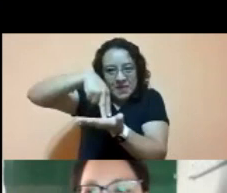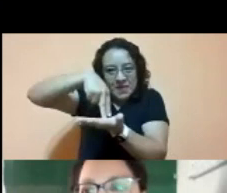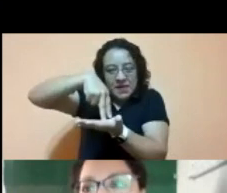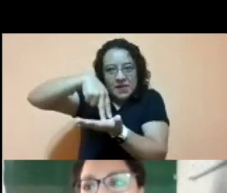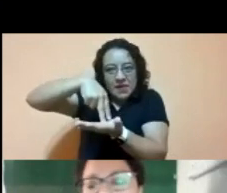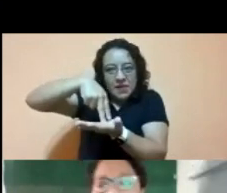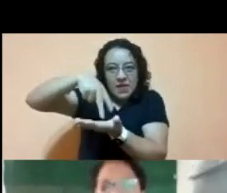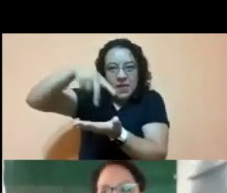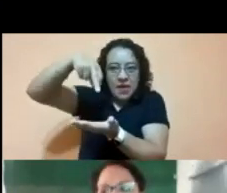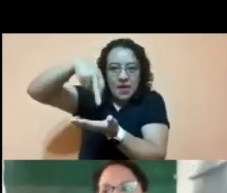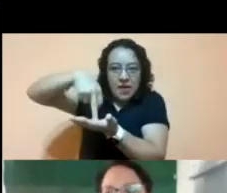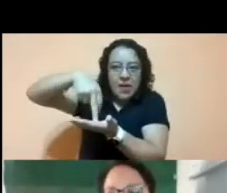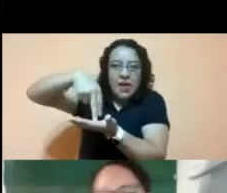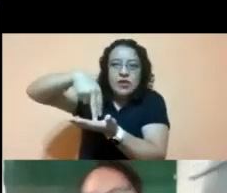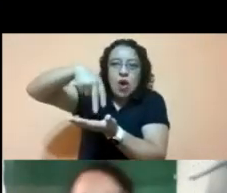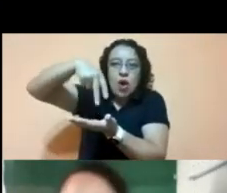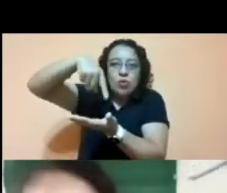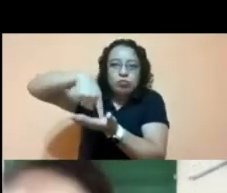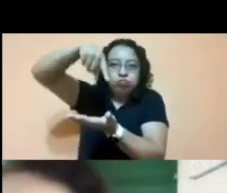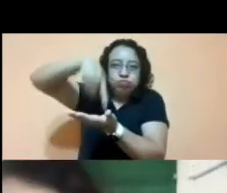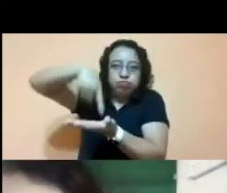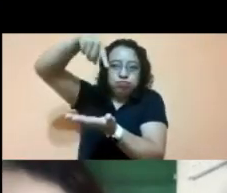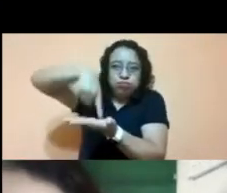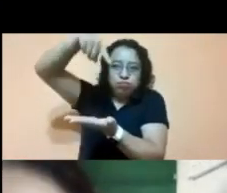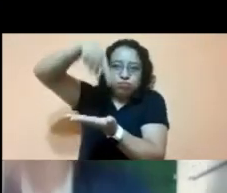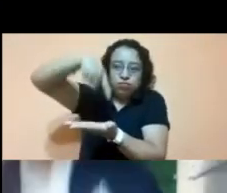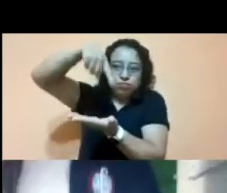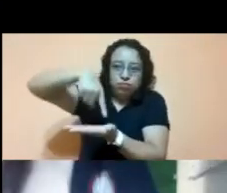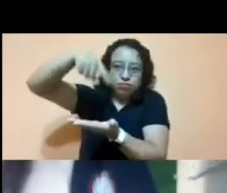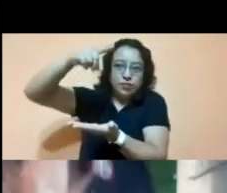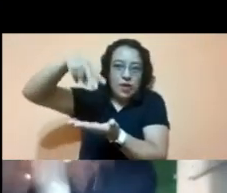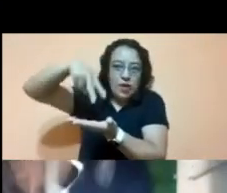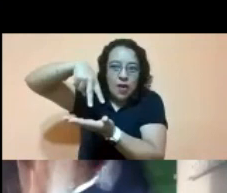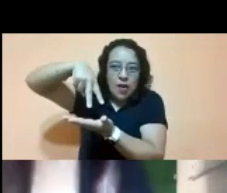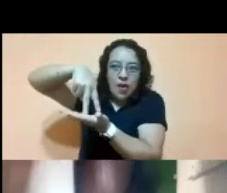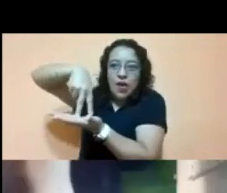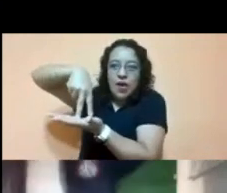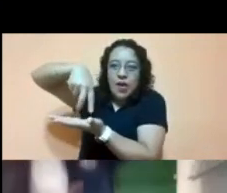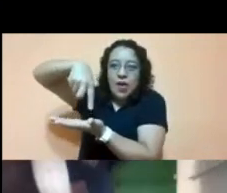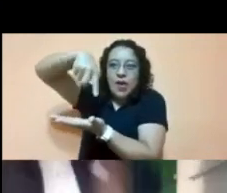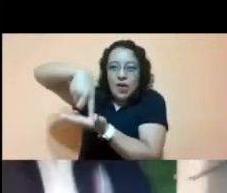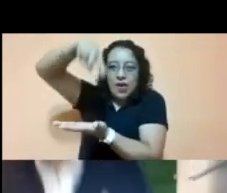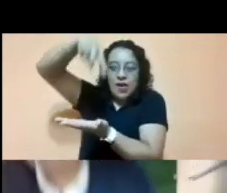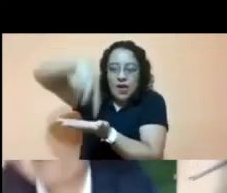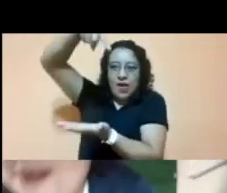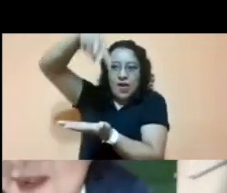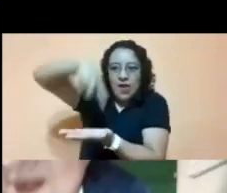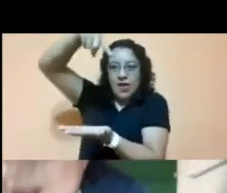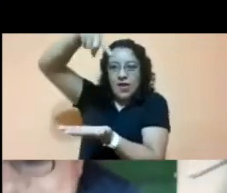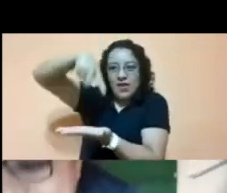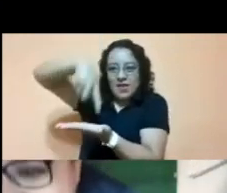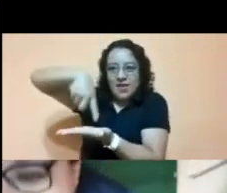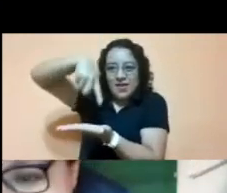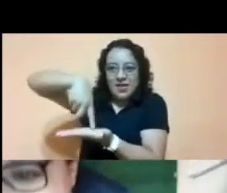en un pie. Vamos a ver, ahí veo yo ahí que todos saltan en un pie.